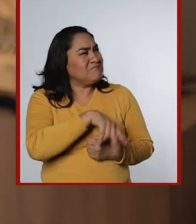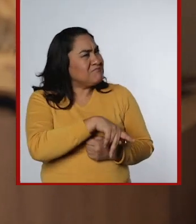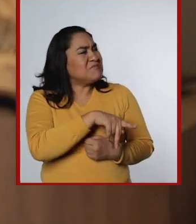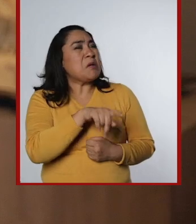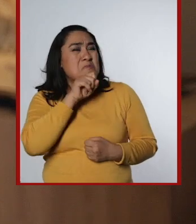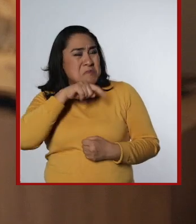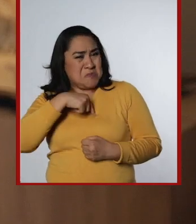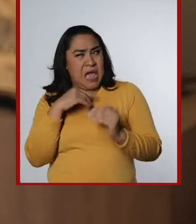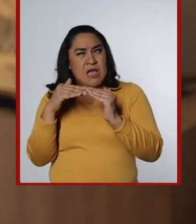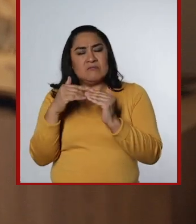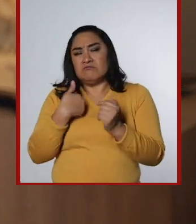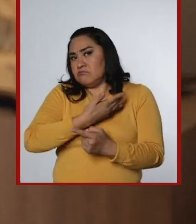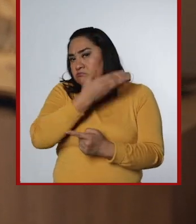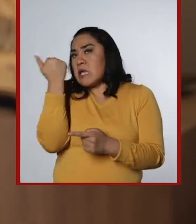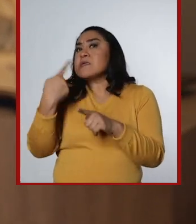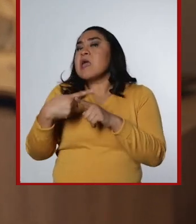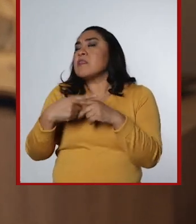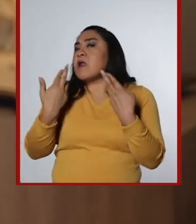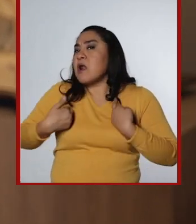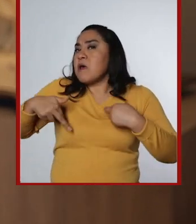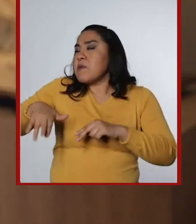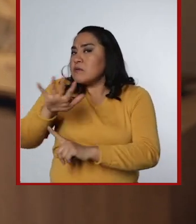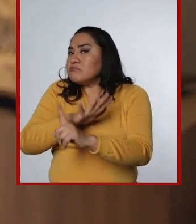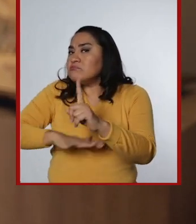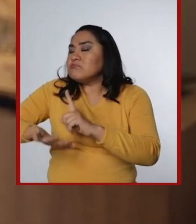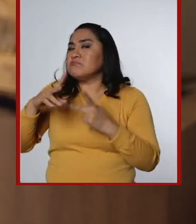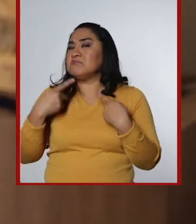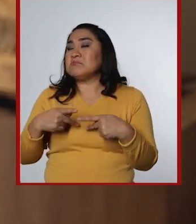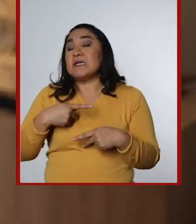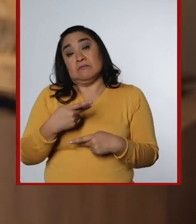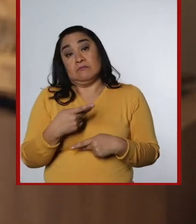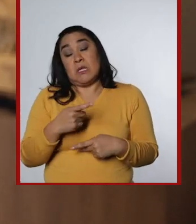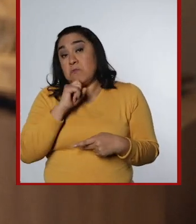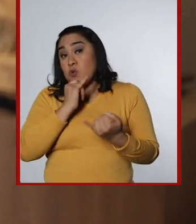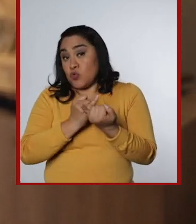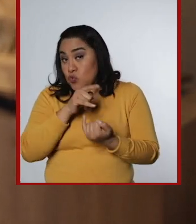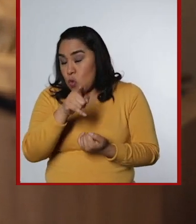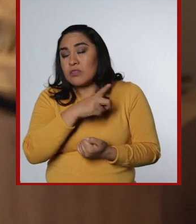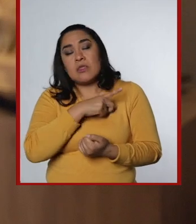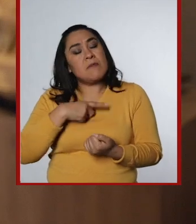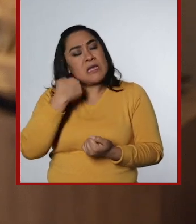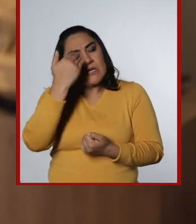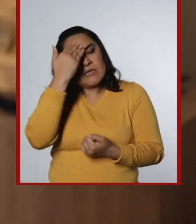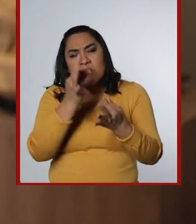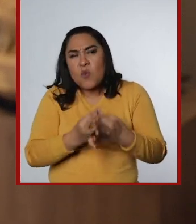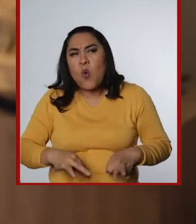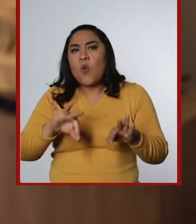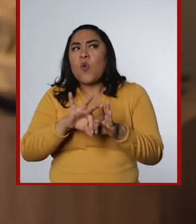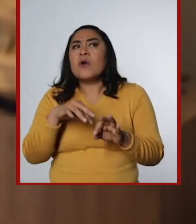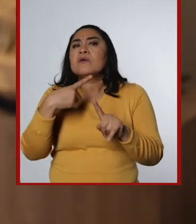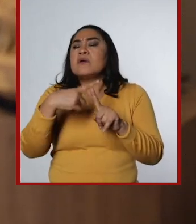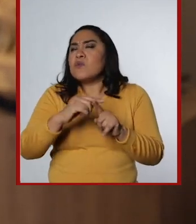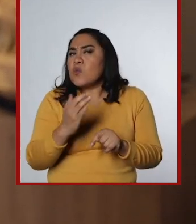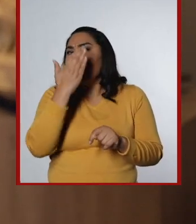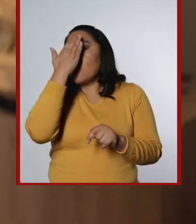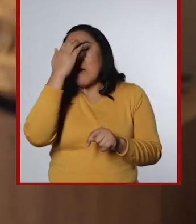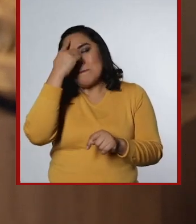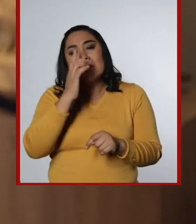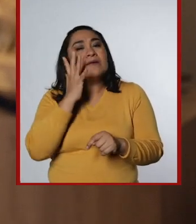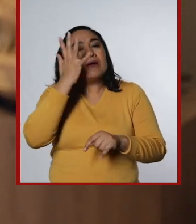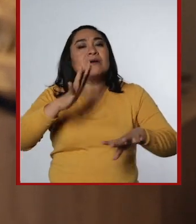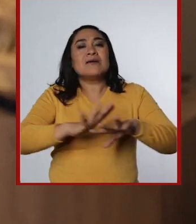sé cómo se llaman los míos. Así como tú, creo que conocerlas y conocerlos es la base para que podamos involucrarnos más